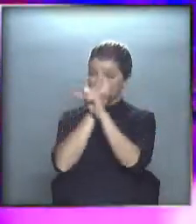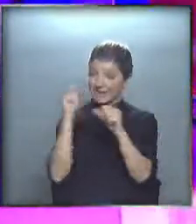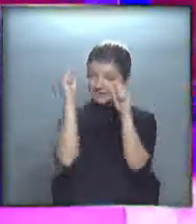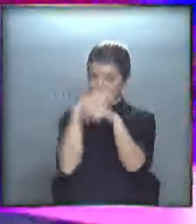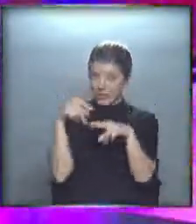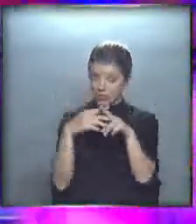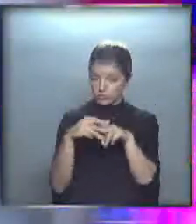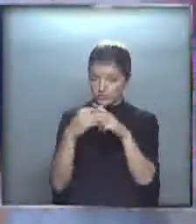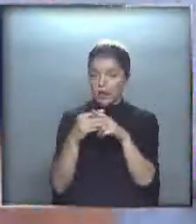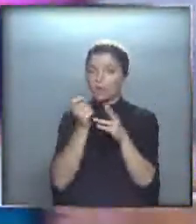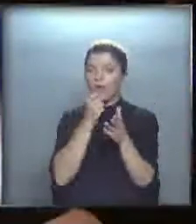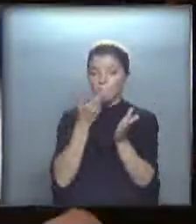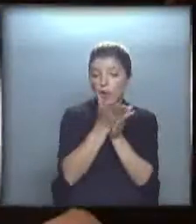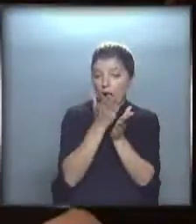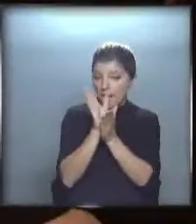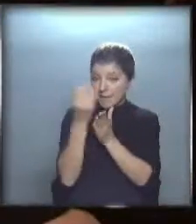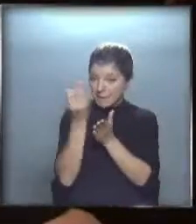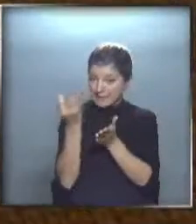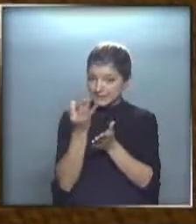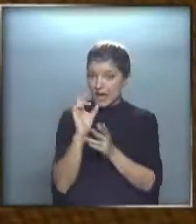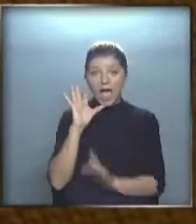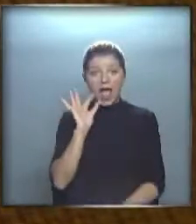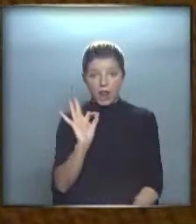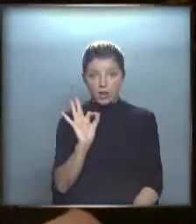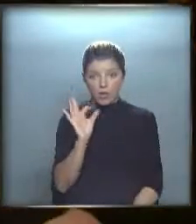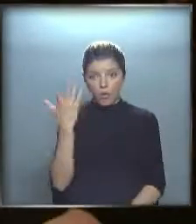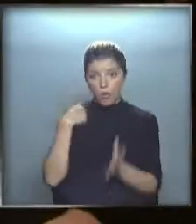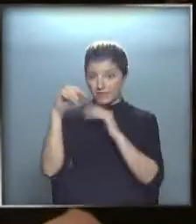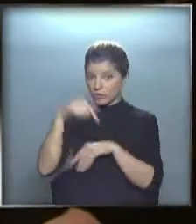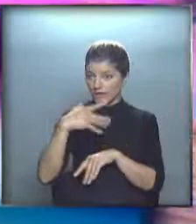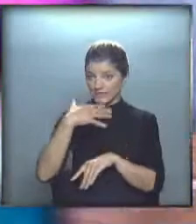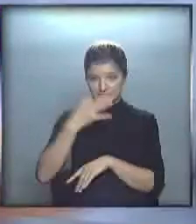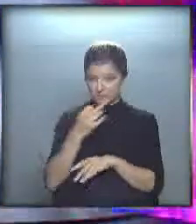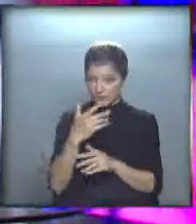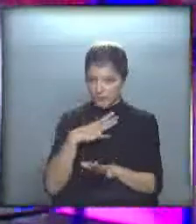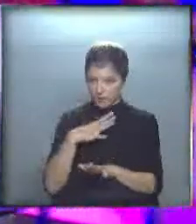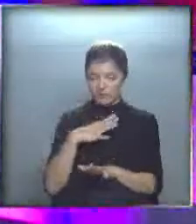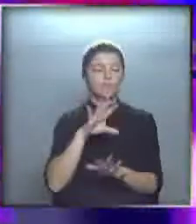alguna rama en especial no lo tenés decidido? No.